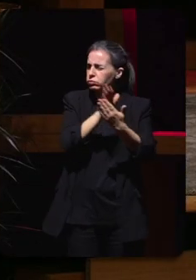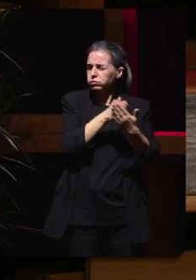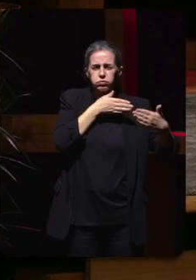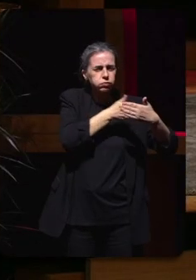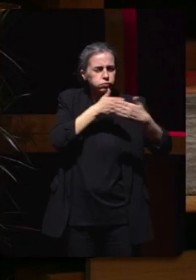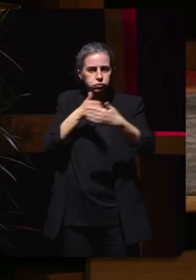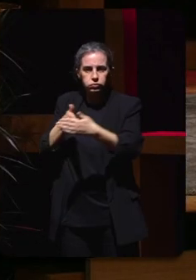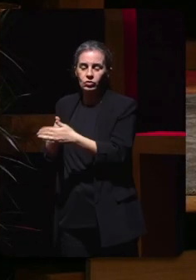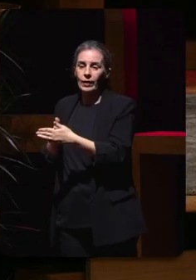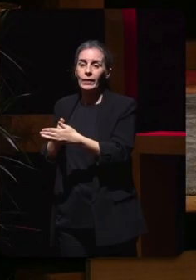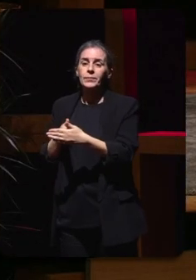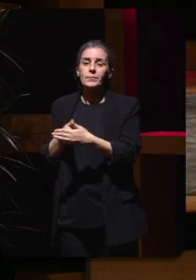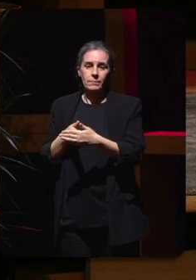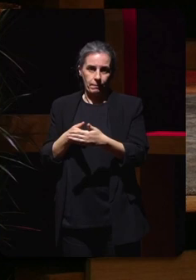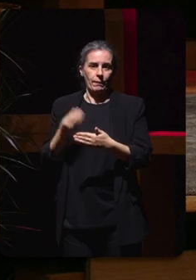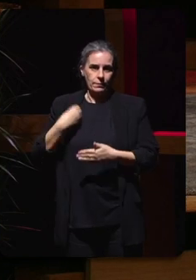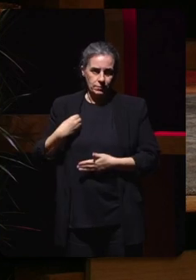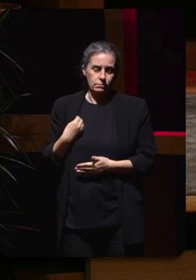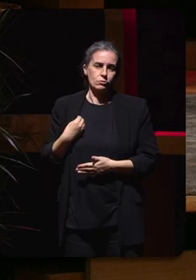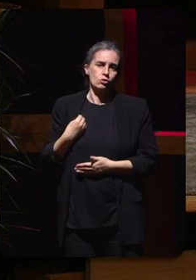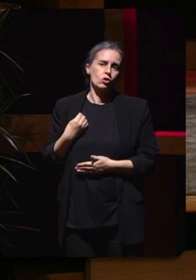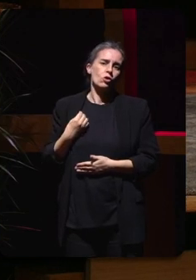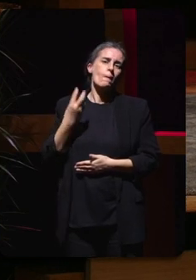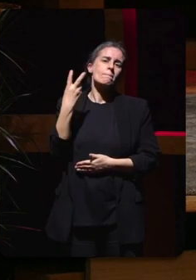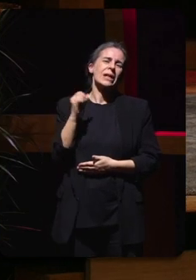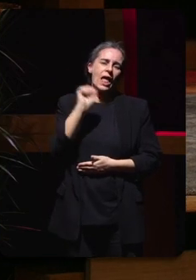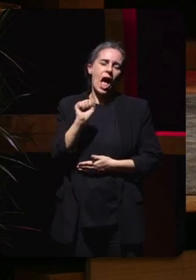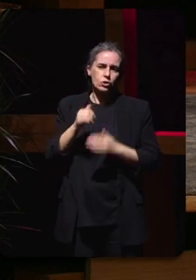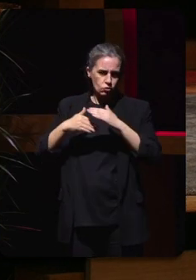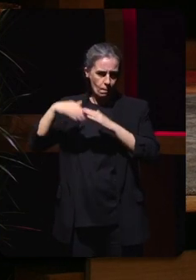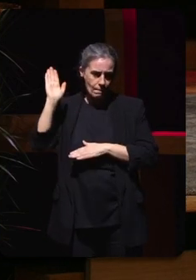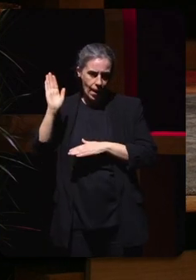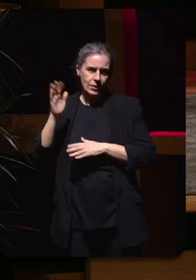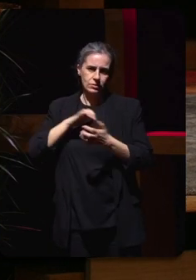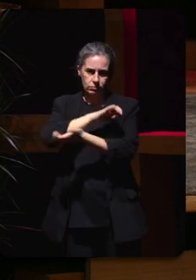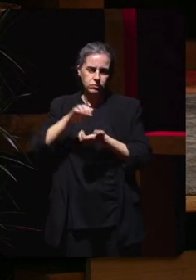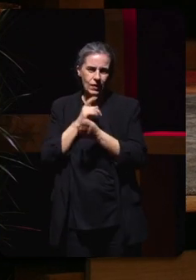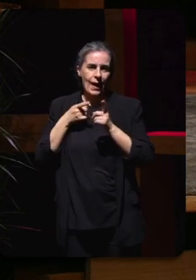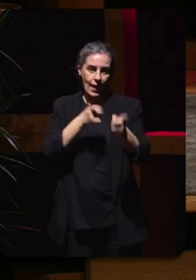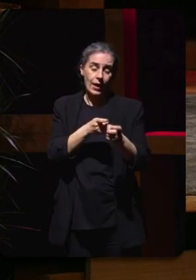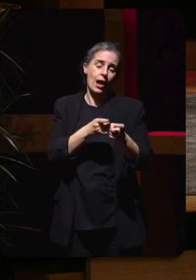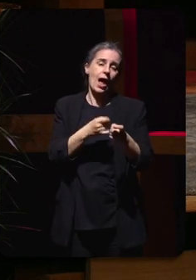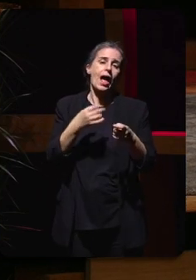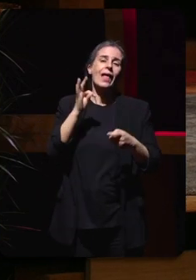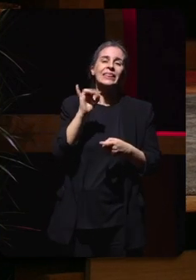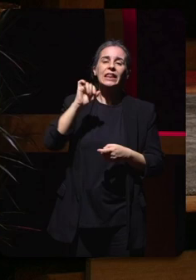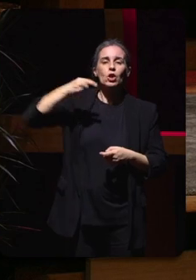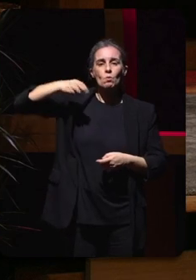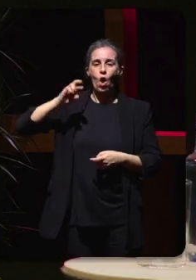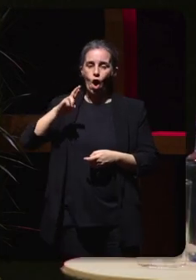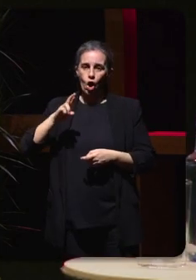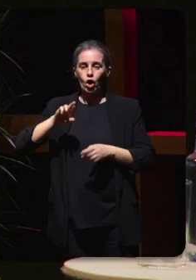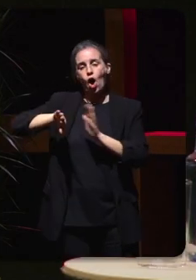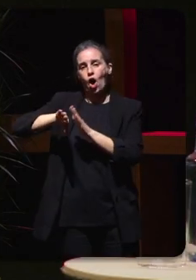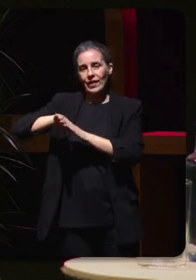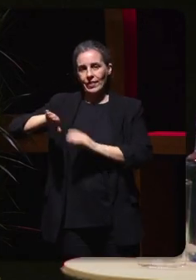y a 2 décadas y media, ¿no?, de conflicto en Timor Oriental, una isla que está al sur de Indonesia y que fue ocupada, etcétera,